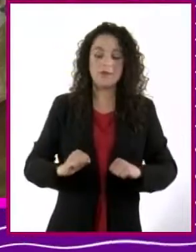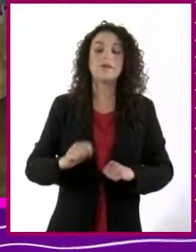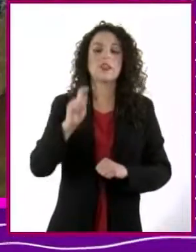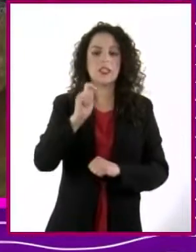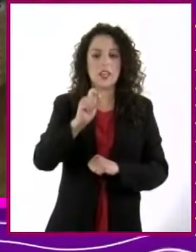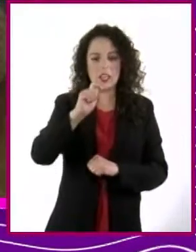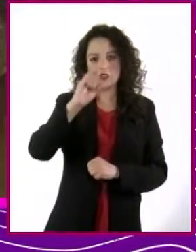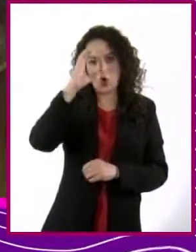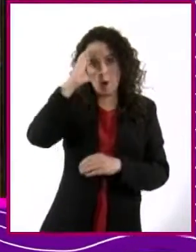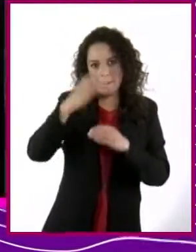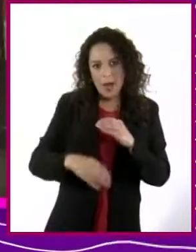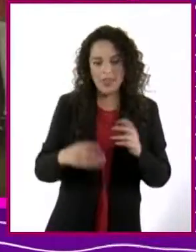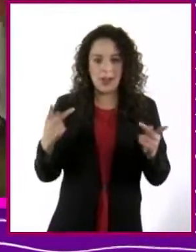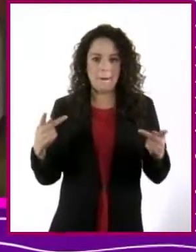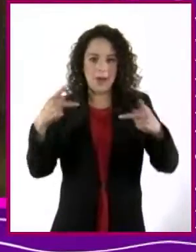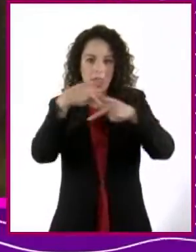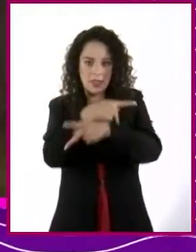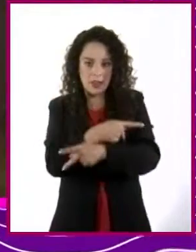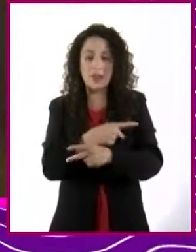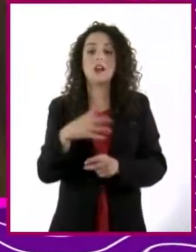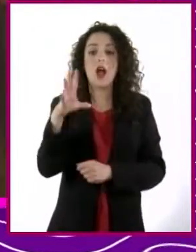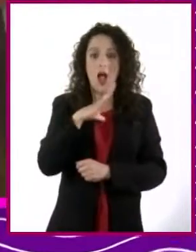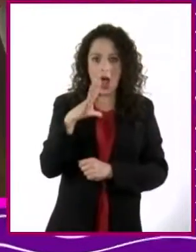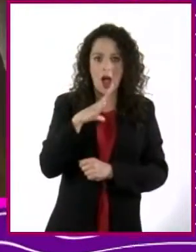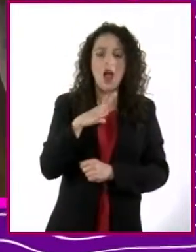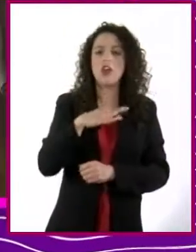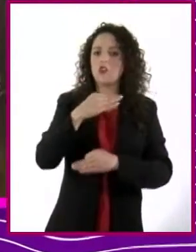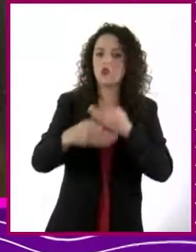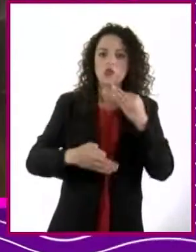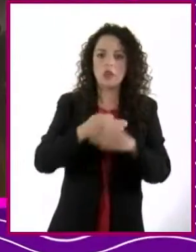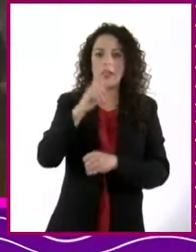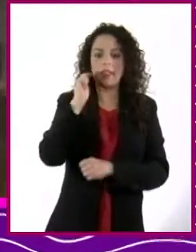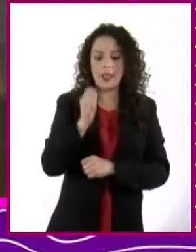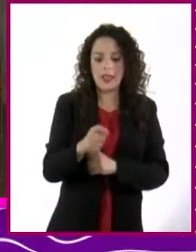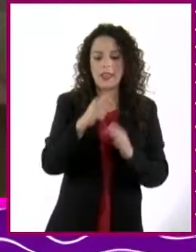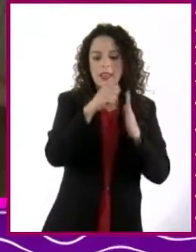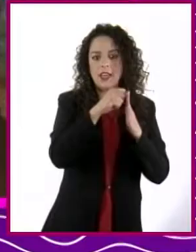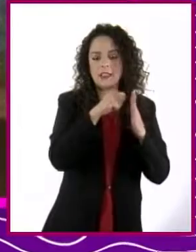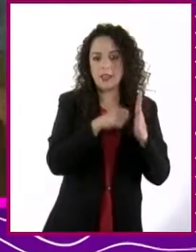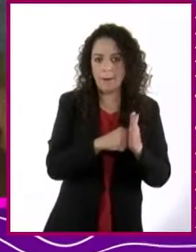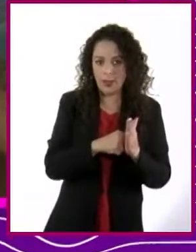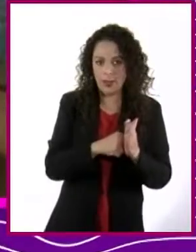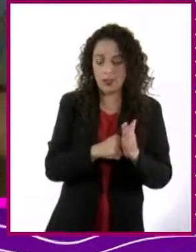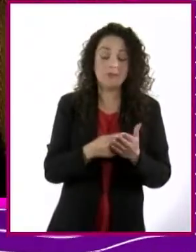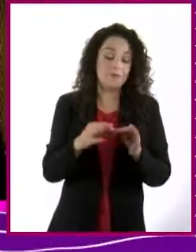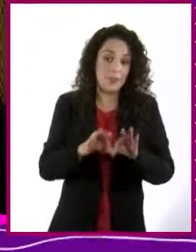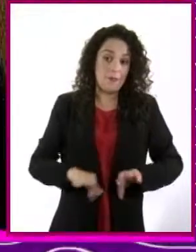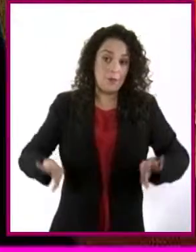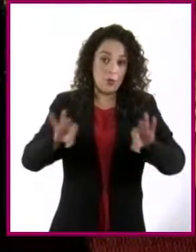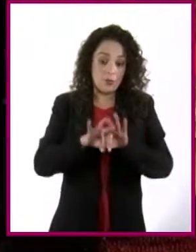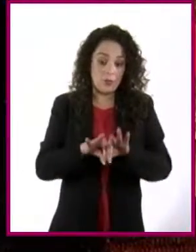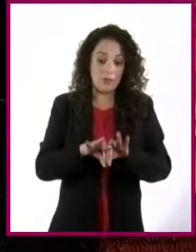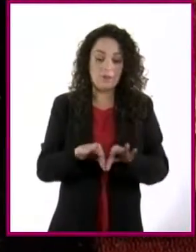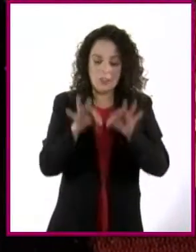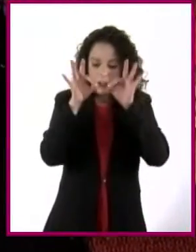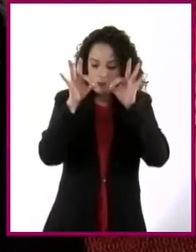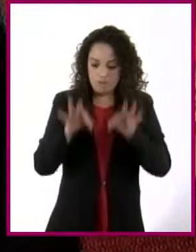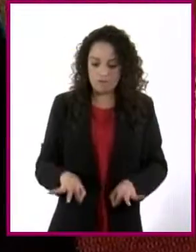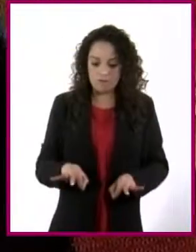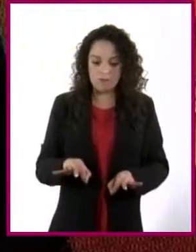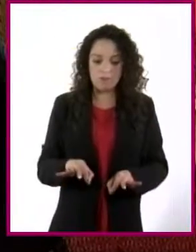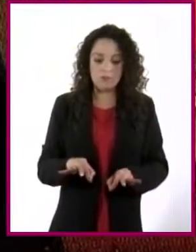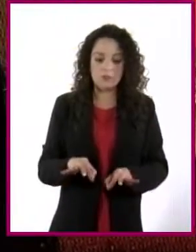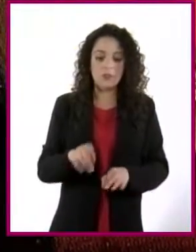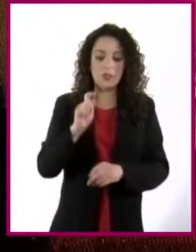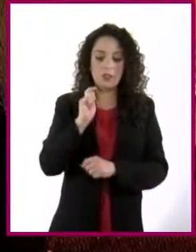padrinos se repetían en todos los estamentos sociales. Se imponía el prestigio, verdadero o ficticio,